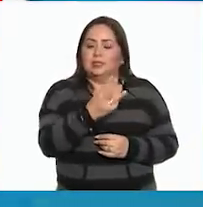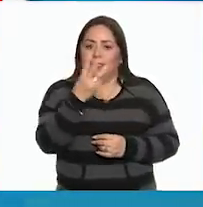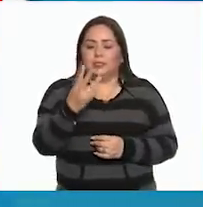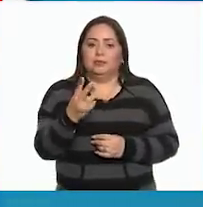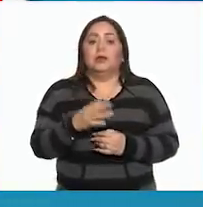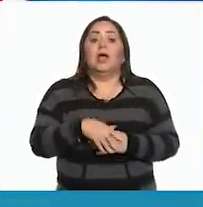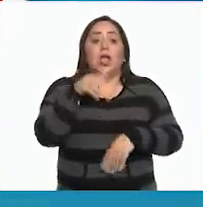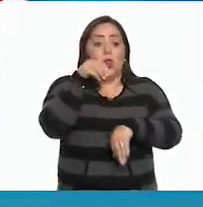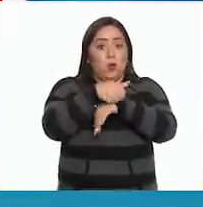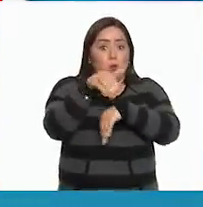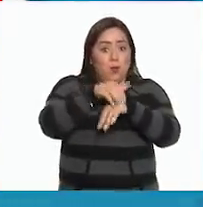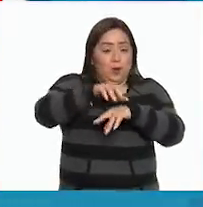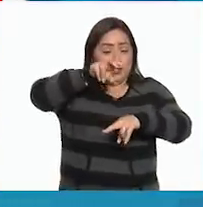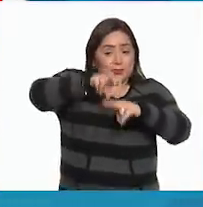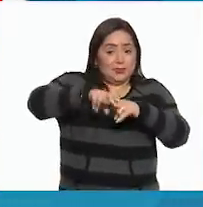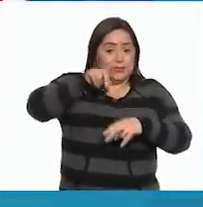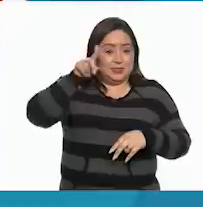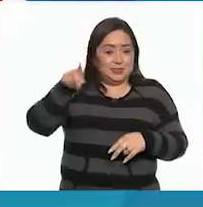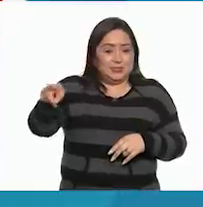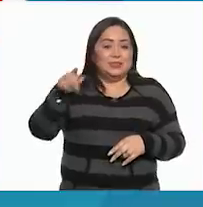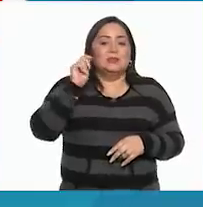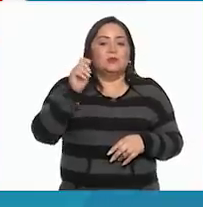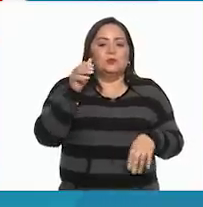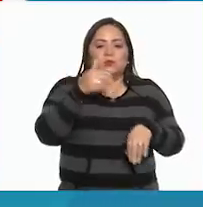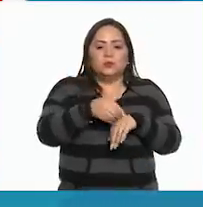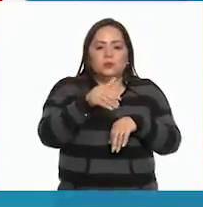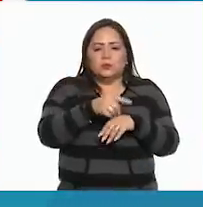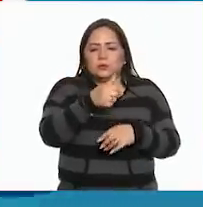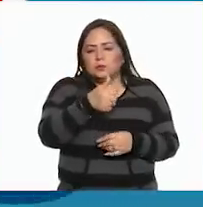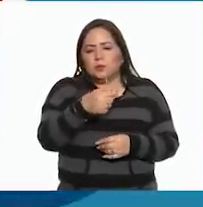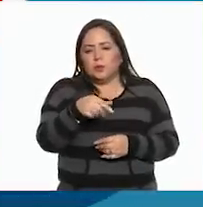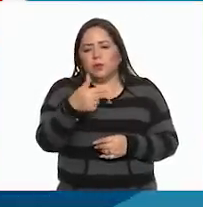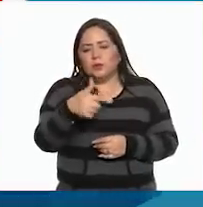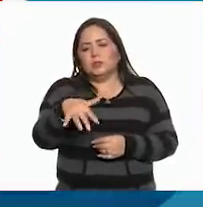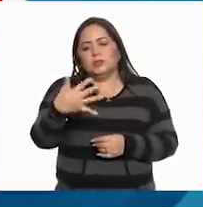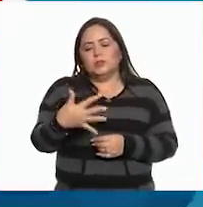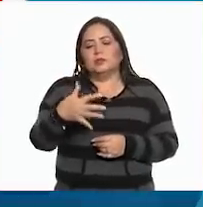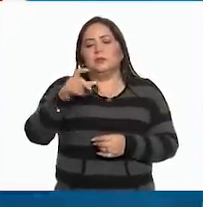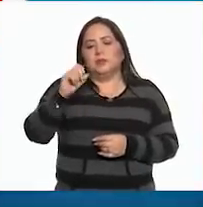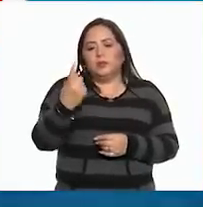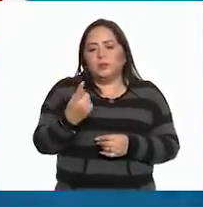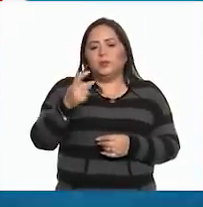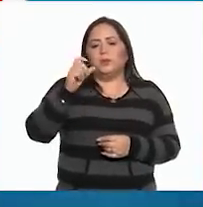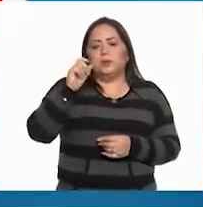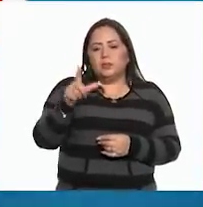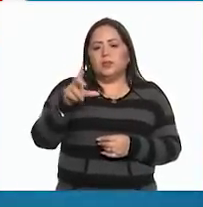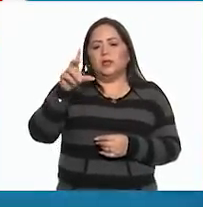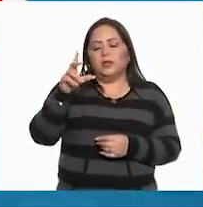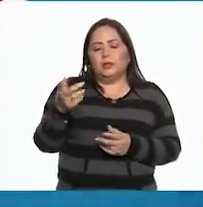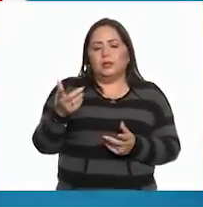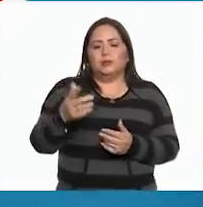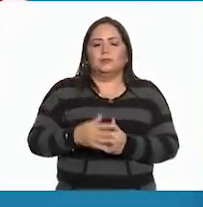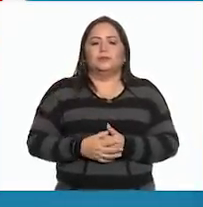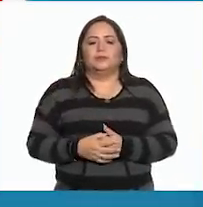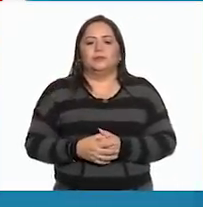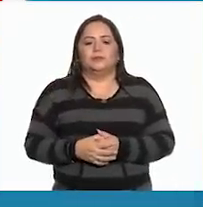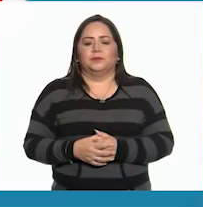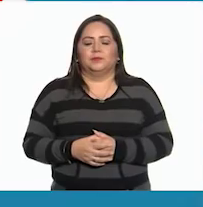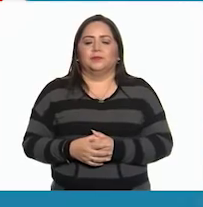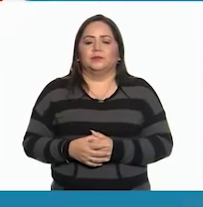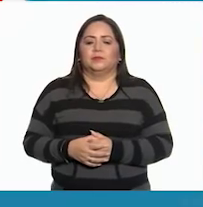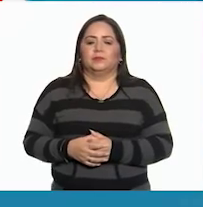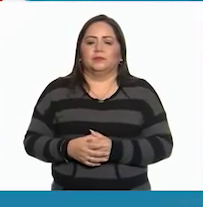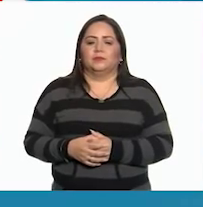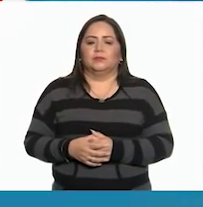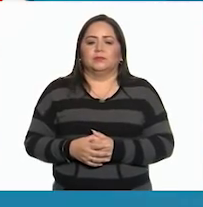así que el número de asiento de Cupertino sería el 3, 6, 9, 12, 15... Ah, si sigo así, entonces el